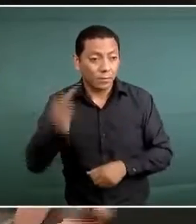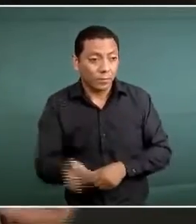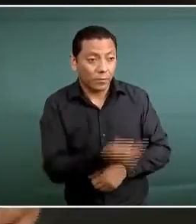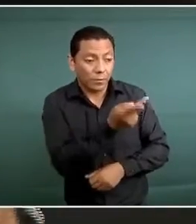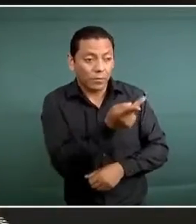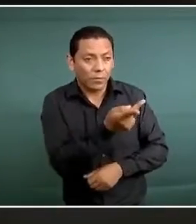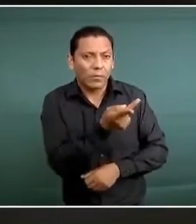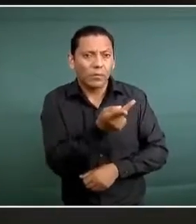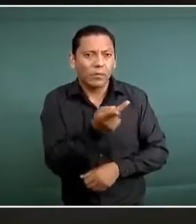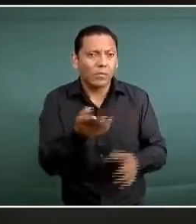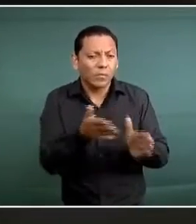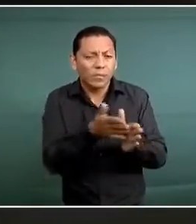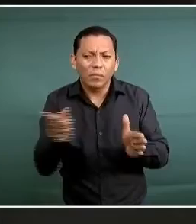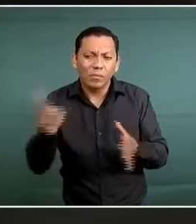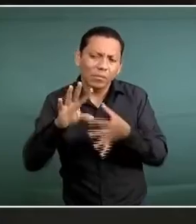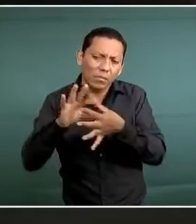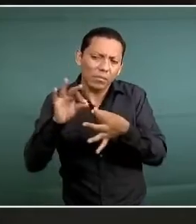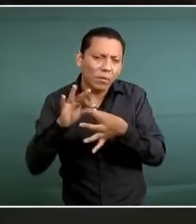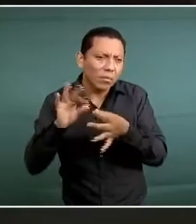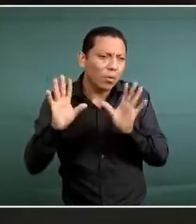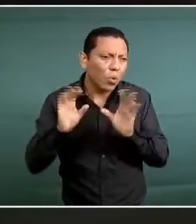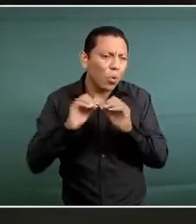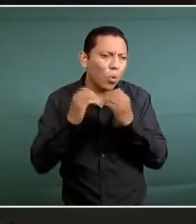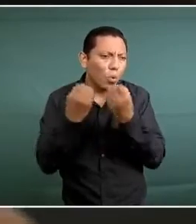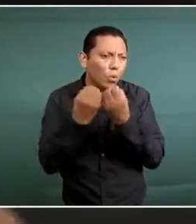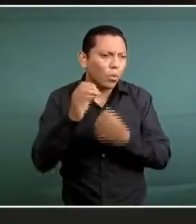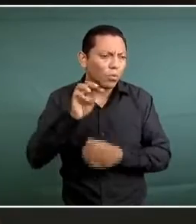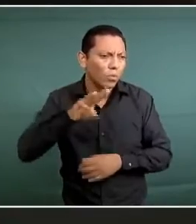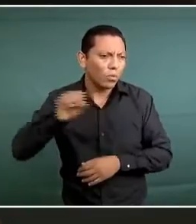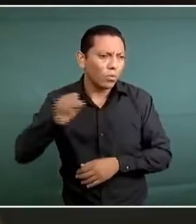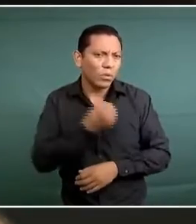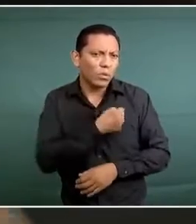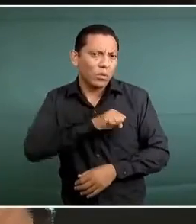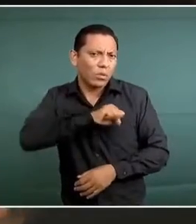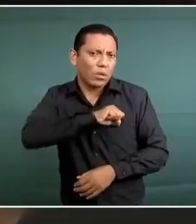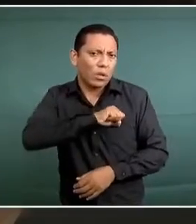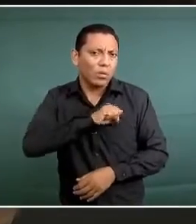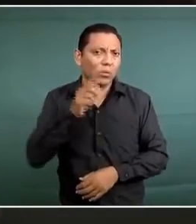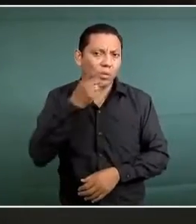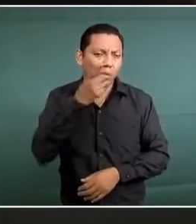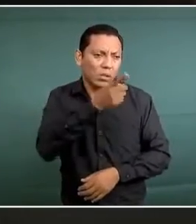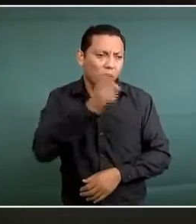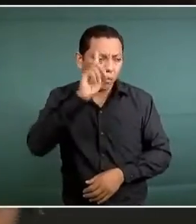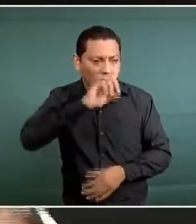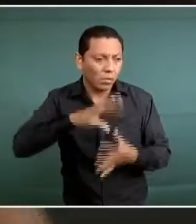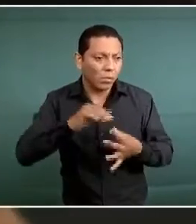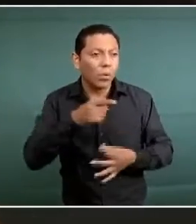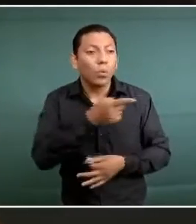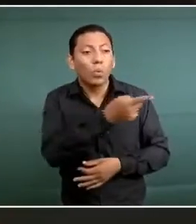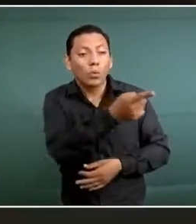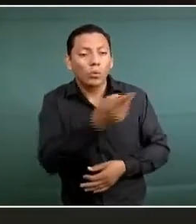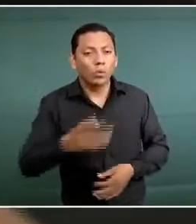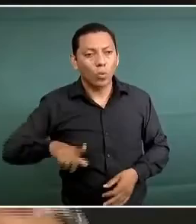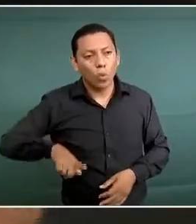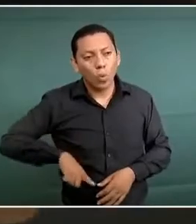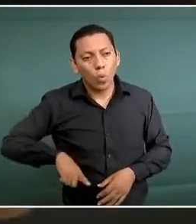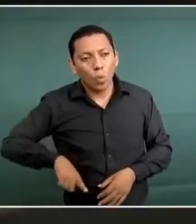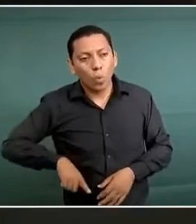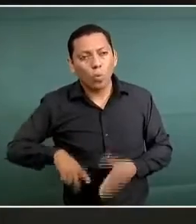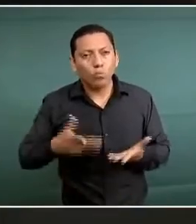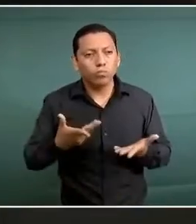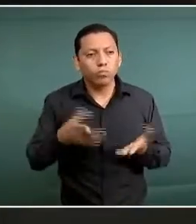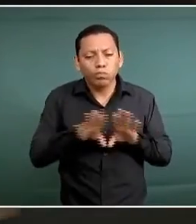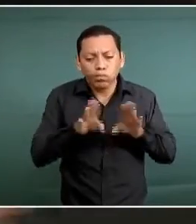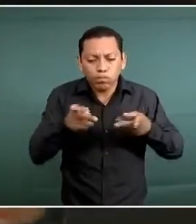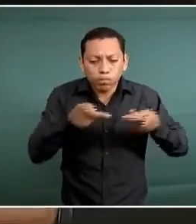a partir de esta recomendación que hacen las organizaciones de salud cuál es la estrategia de su gobierno en cuanto